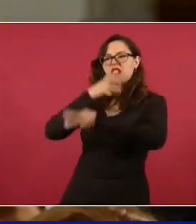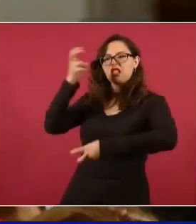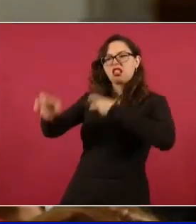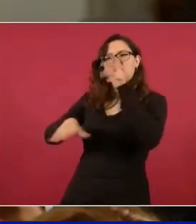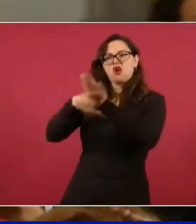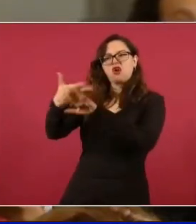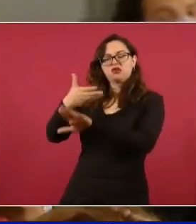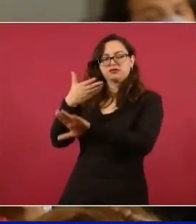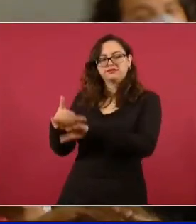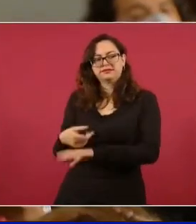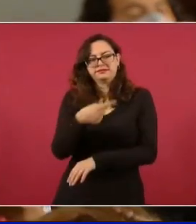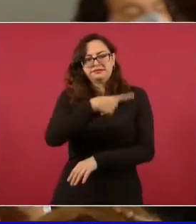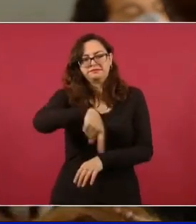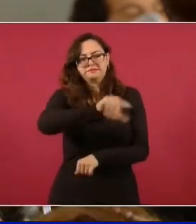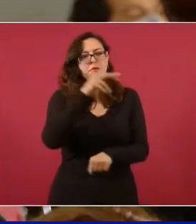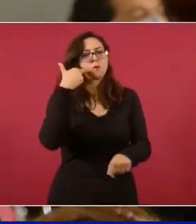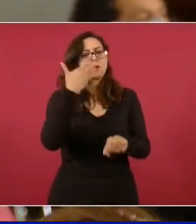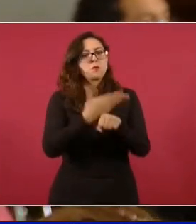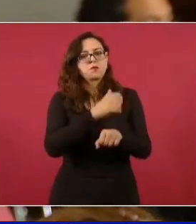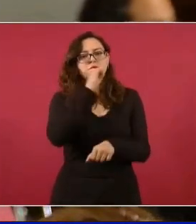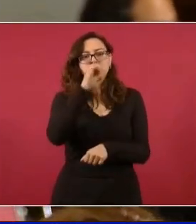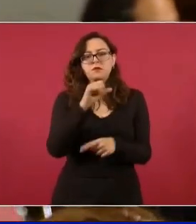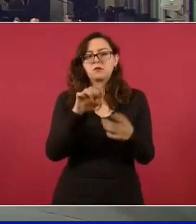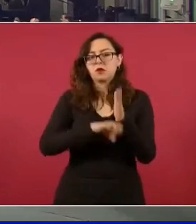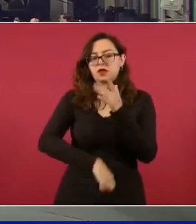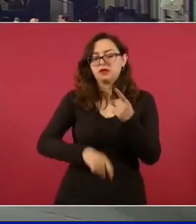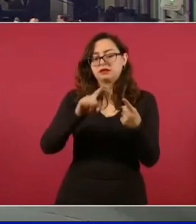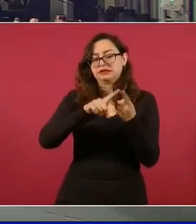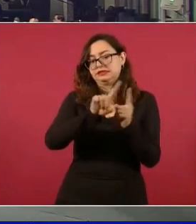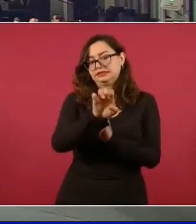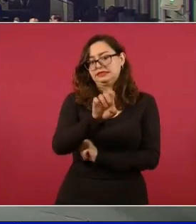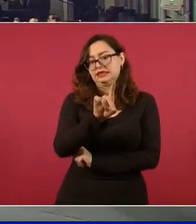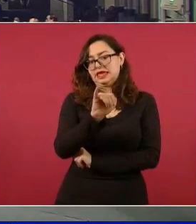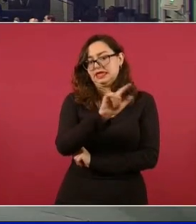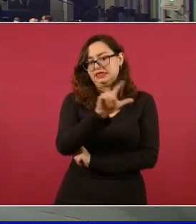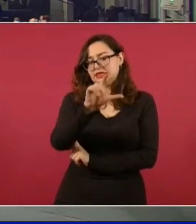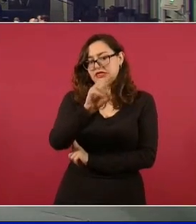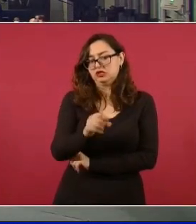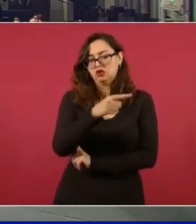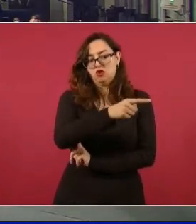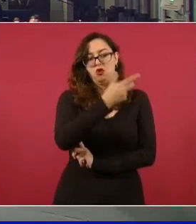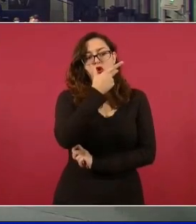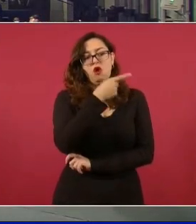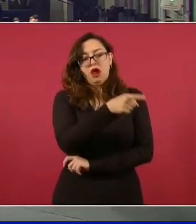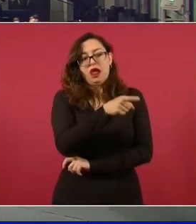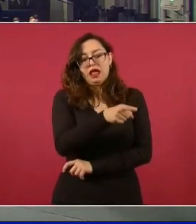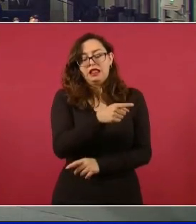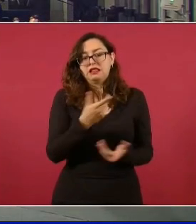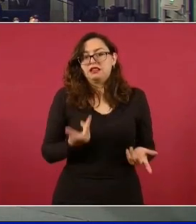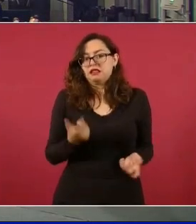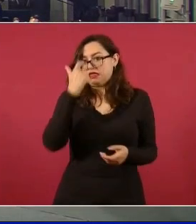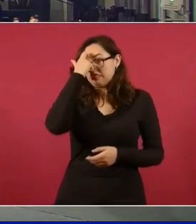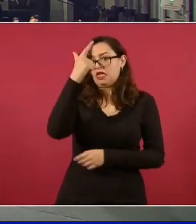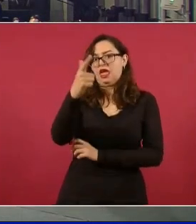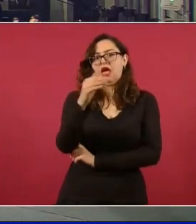país. En el caso de Ernesto Zedillo, pues la deuda que ha dejado por el rescate de los bancos, el